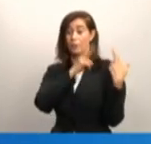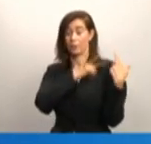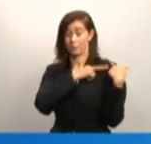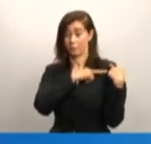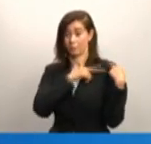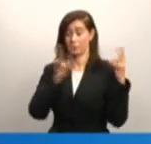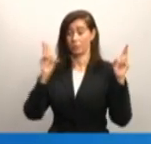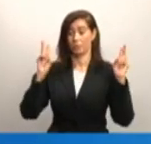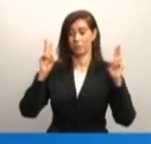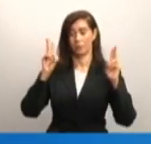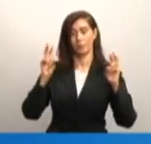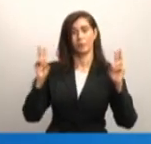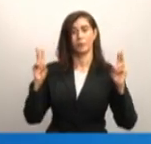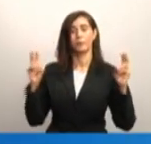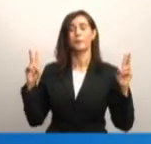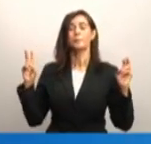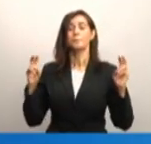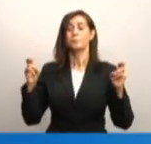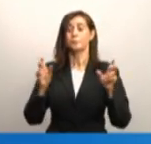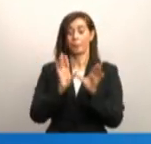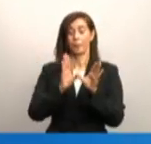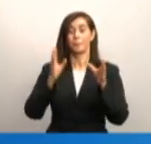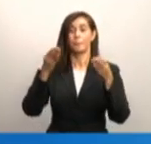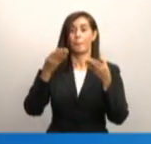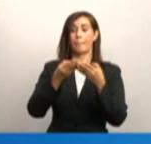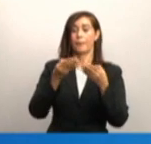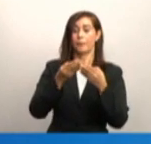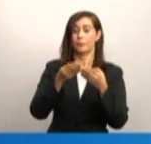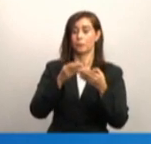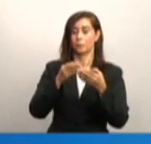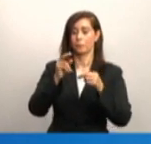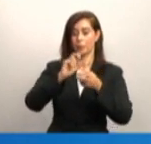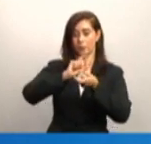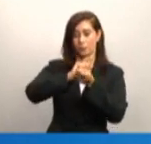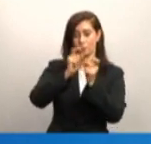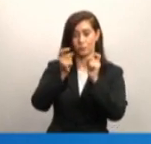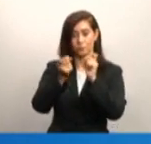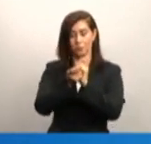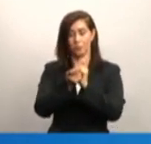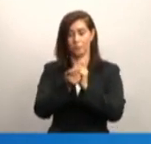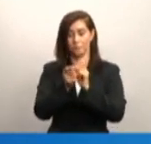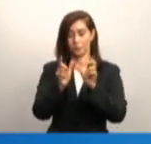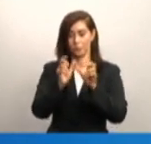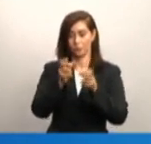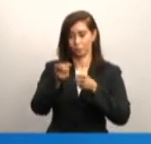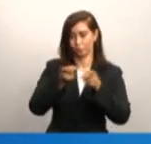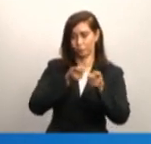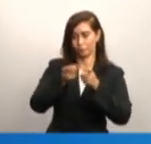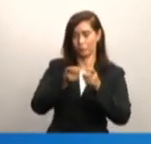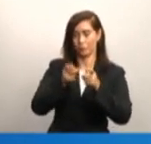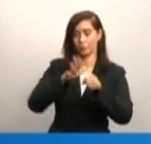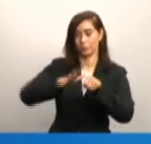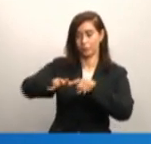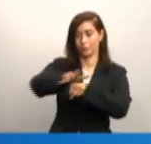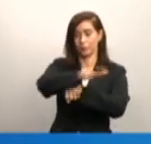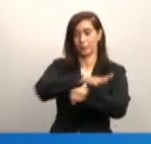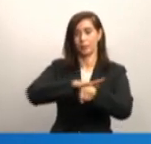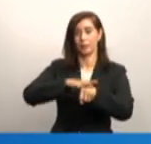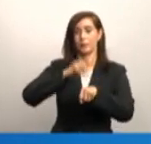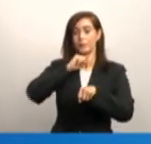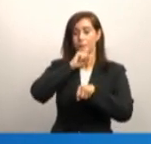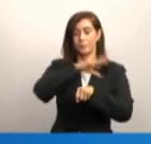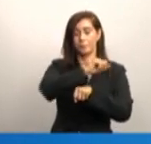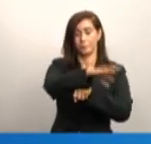enero como parte de la Comisión Presidencial para la Reestructuración del Vertedero a Cielo Abierto de Duquesa.